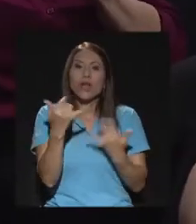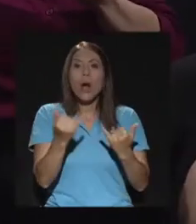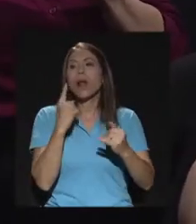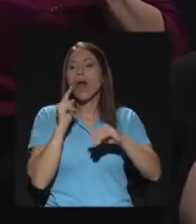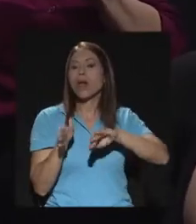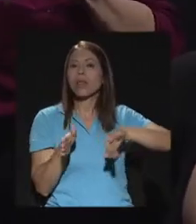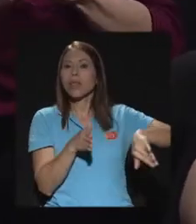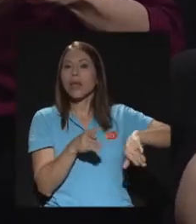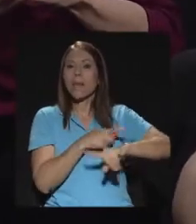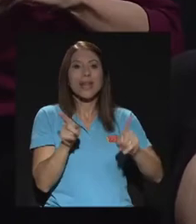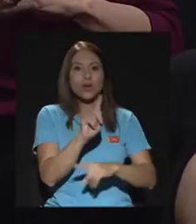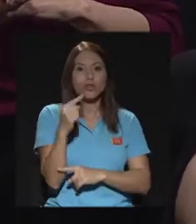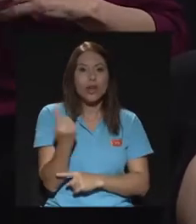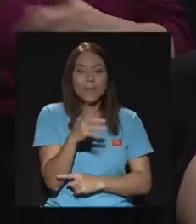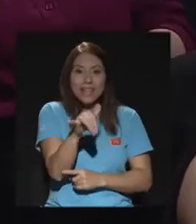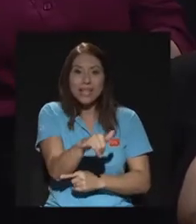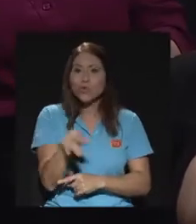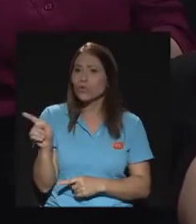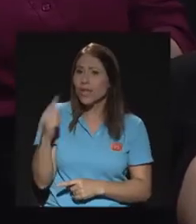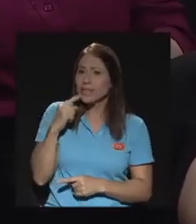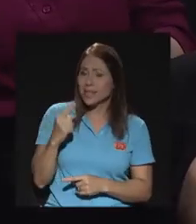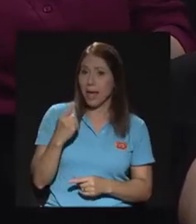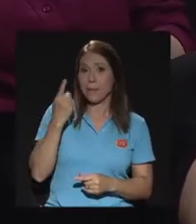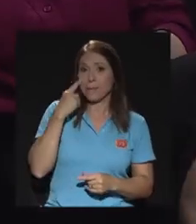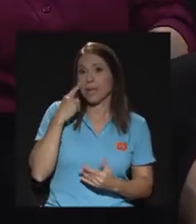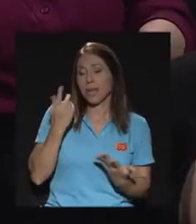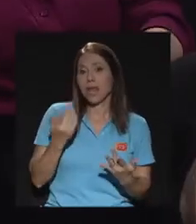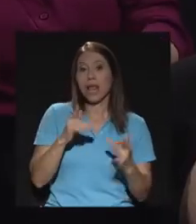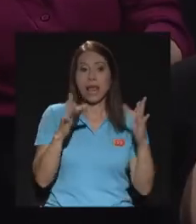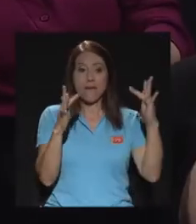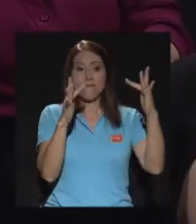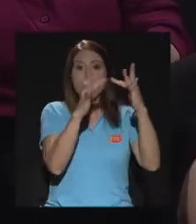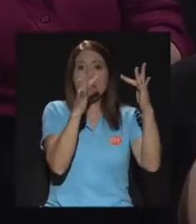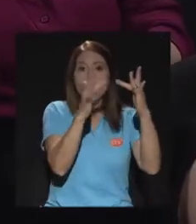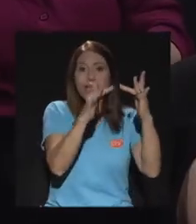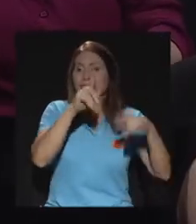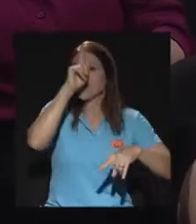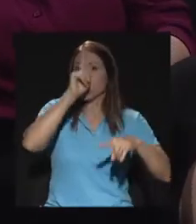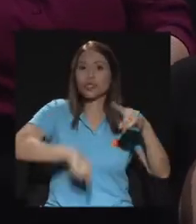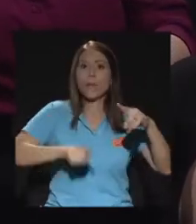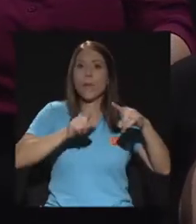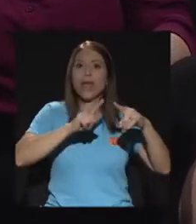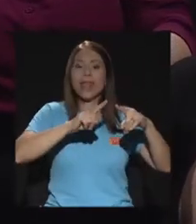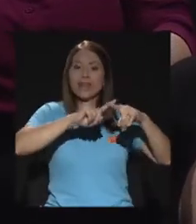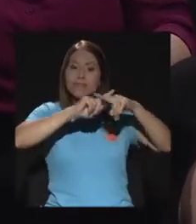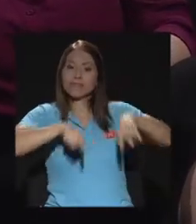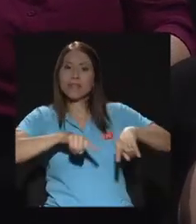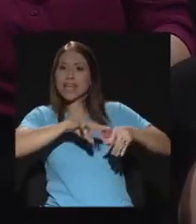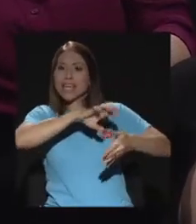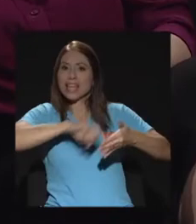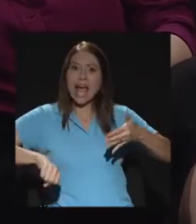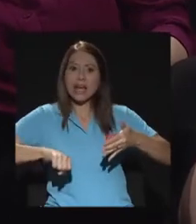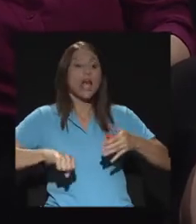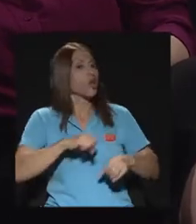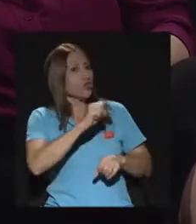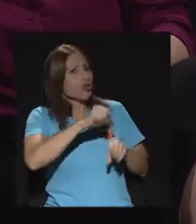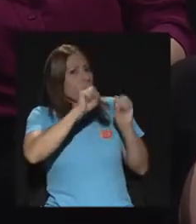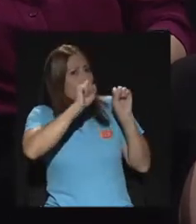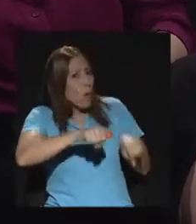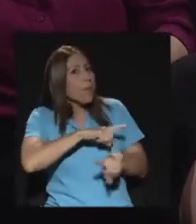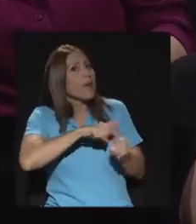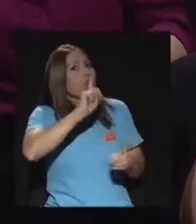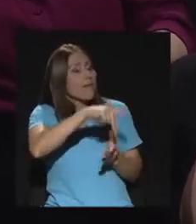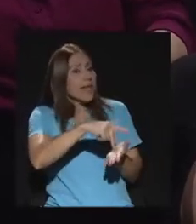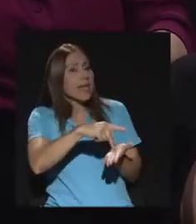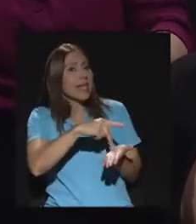lado. Pero no solo eso, usted decía ahora, mire, las frecuencias no se le pueden quitar a los operadores. No se pueden, pero tienen que indemnizar. Ah, bueno, dice la ley